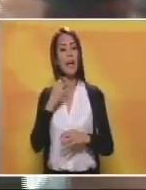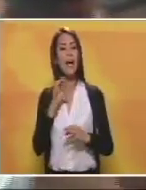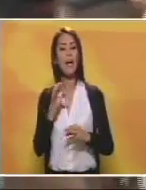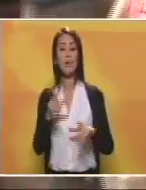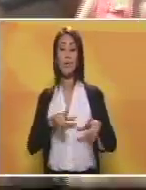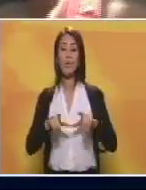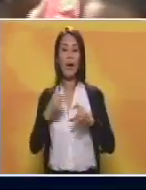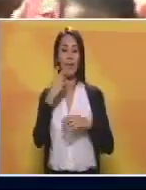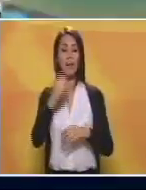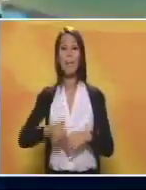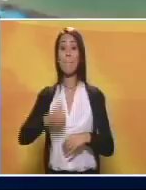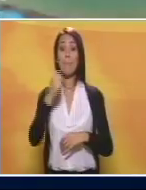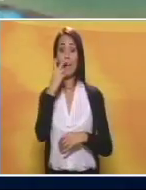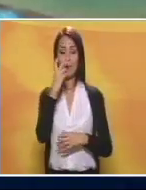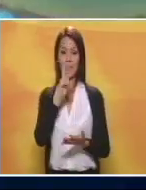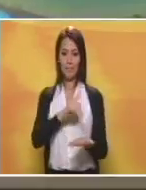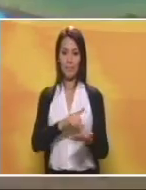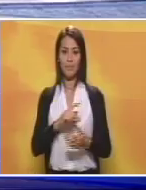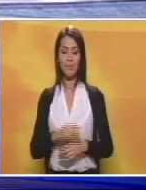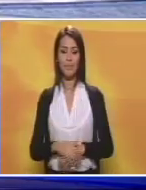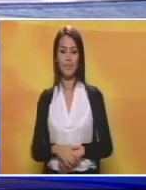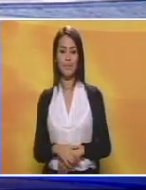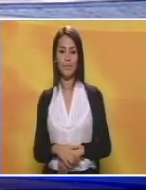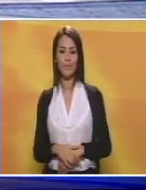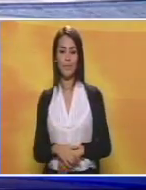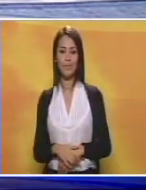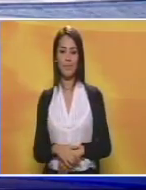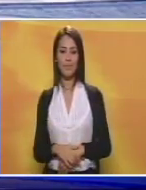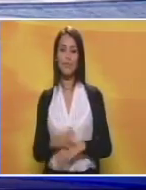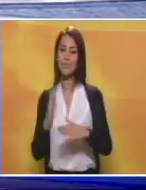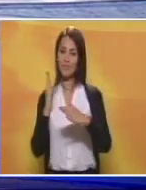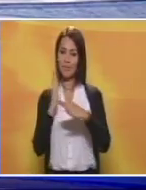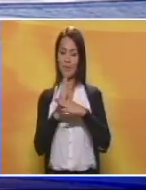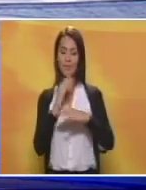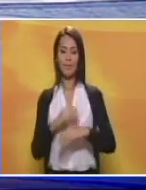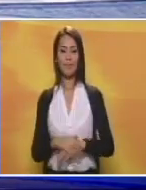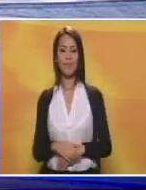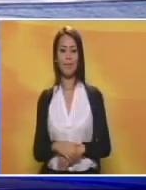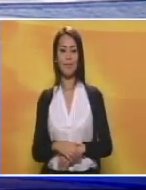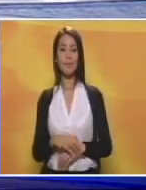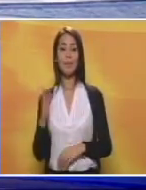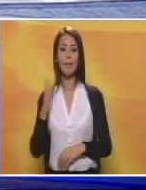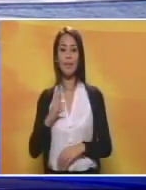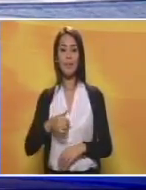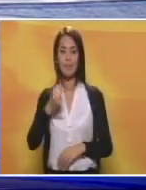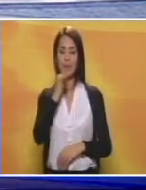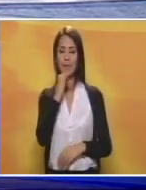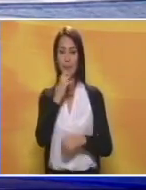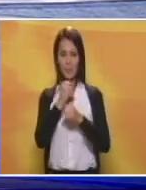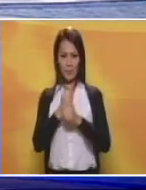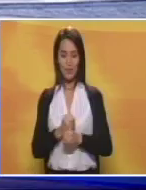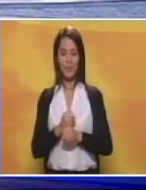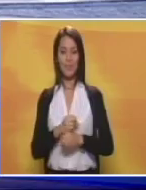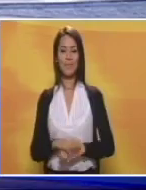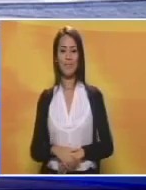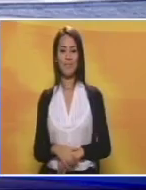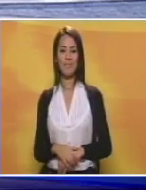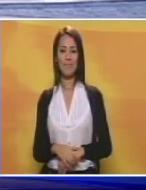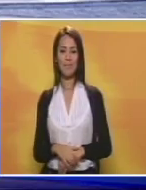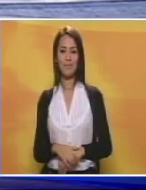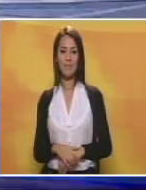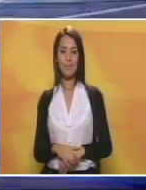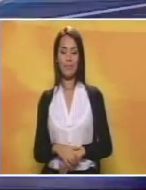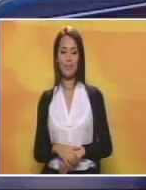los sectores turísticos más concurridos. Hacemos una breve pausa. A regreso tenemos más información, quédense